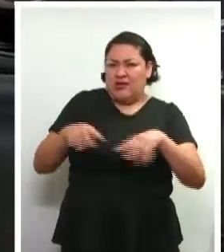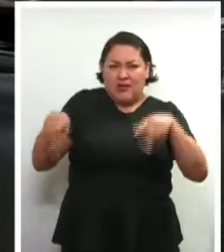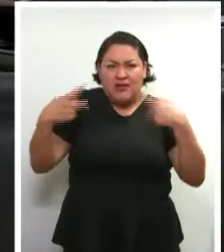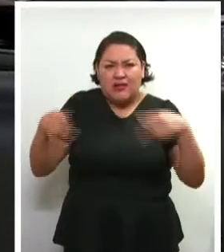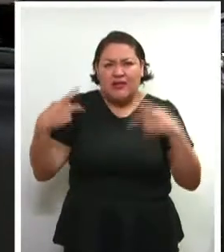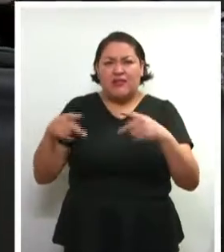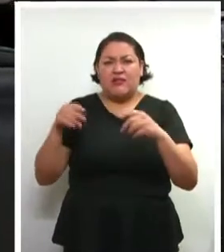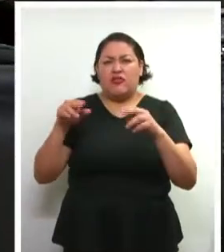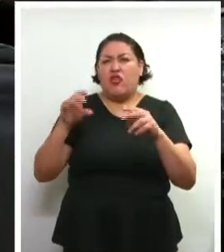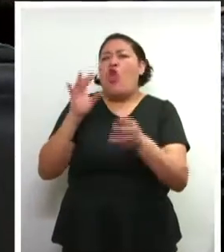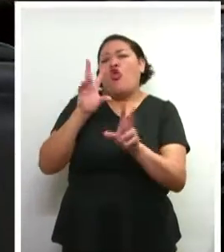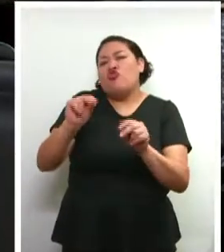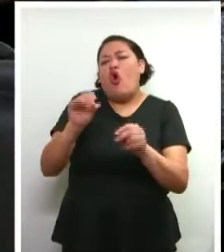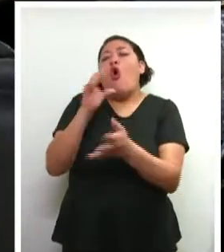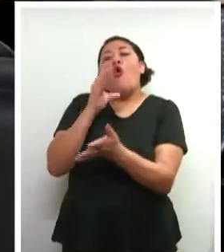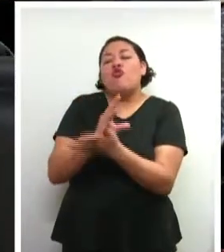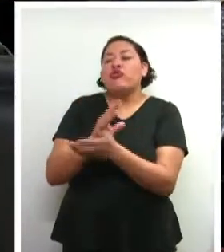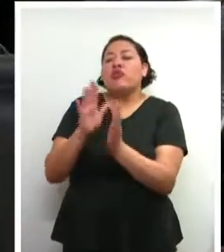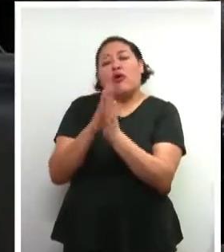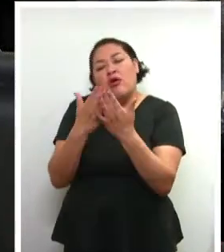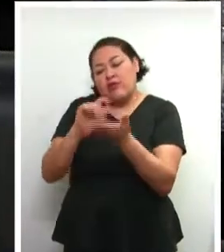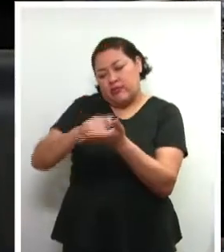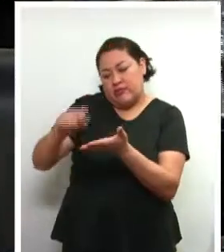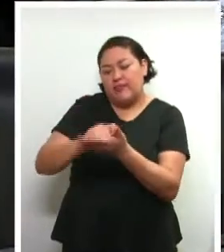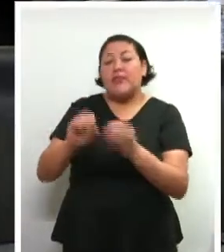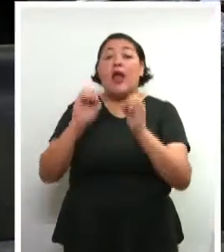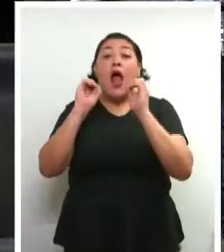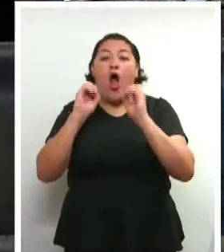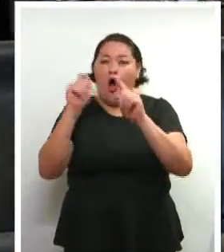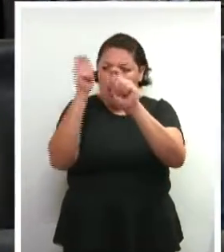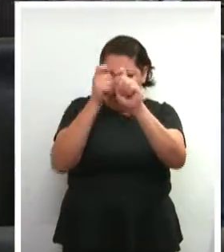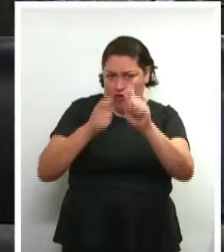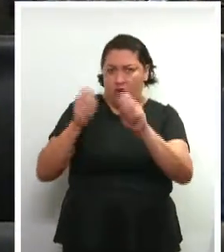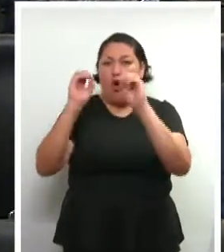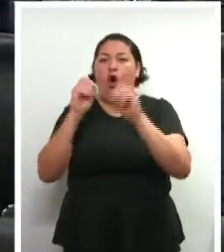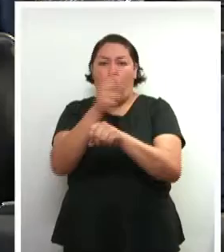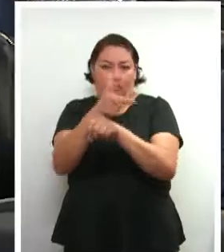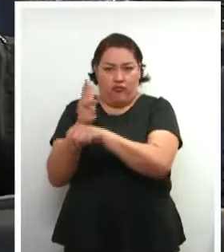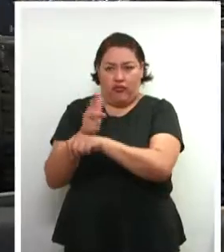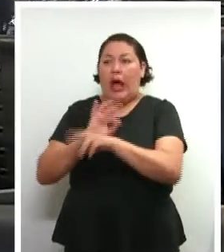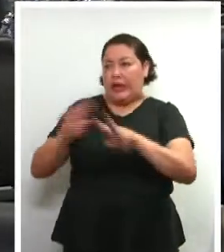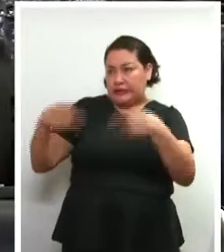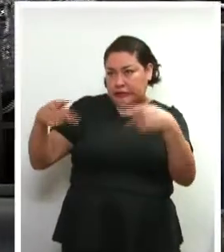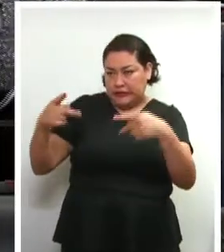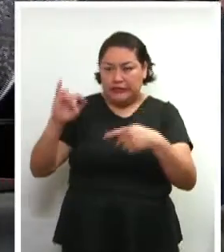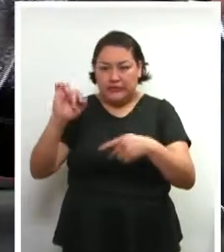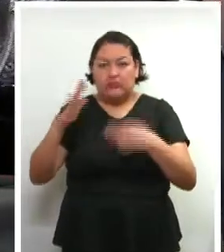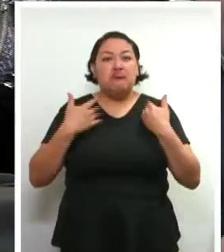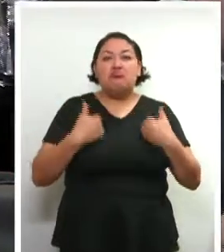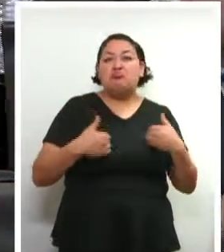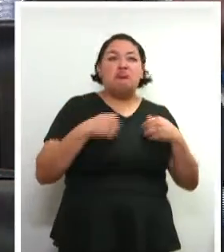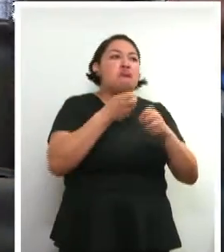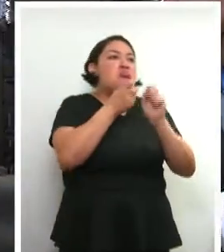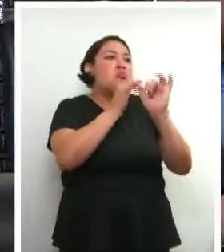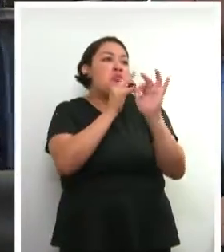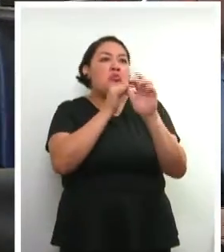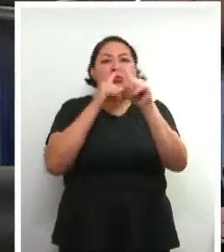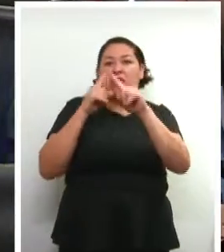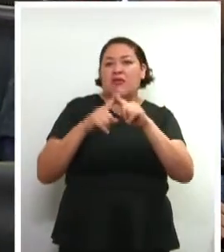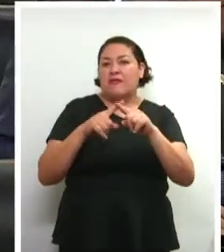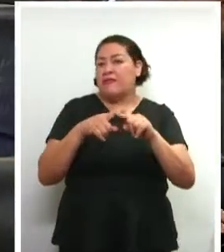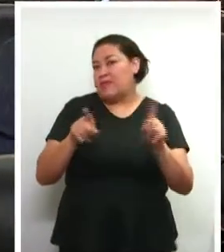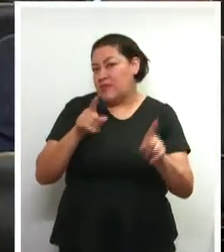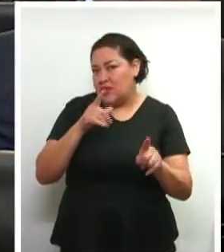los bestsellers literarios o de alguna obra de cualquier escultor o pintor de gran renombre. Y como dice la escritora siro-mexicana Ikram Mantaki en el Manual del